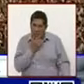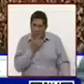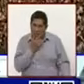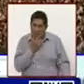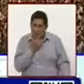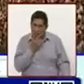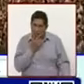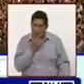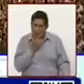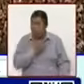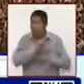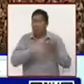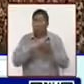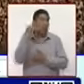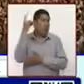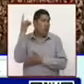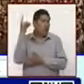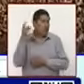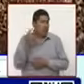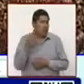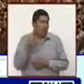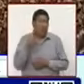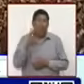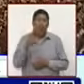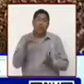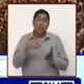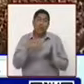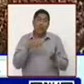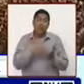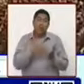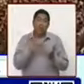quemada total a nivel nacional de